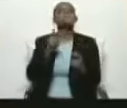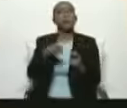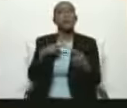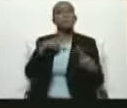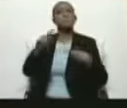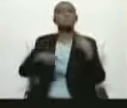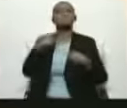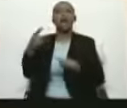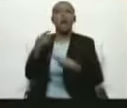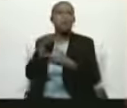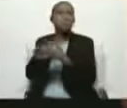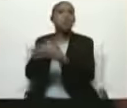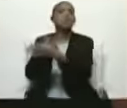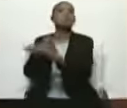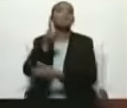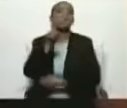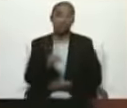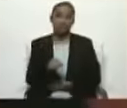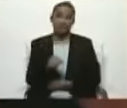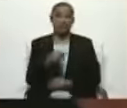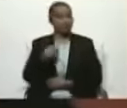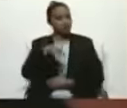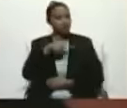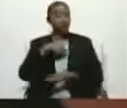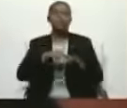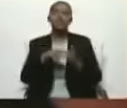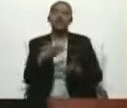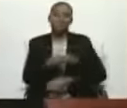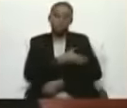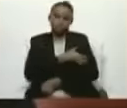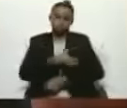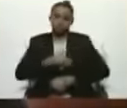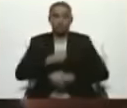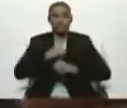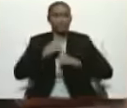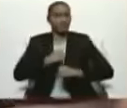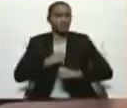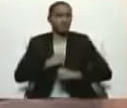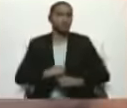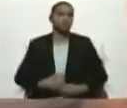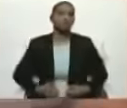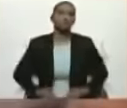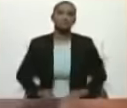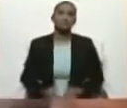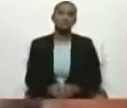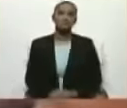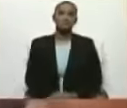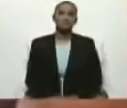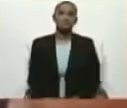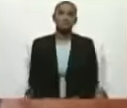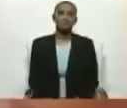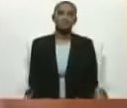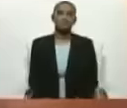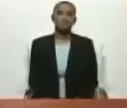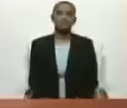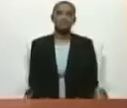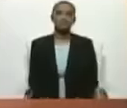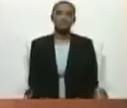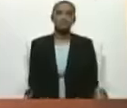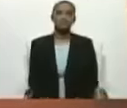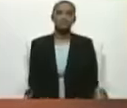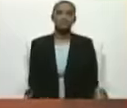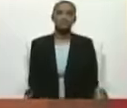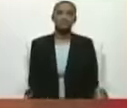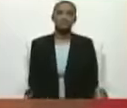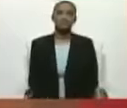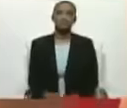Y seamos una fortaleza, ¿ves? Y ahora, los medios disminuidos, pero no,